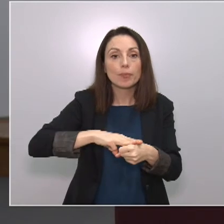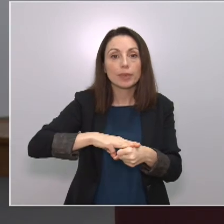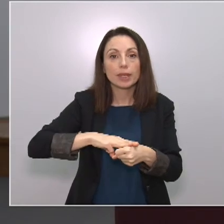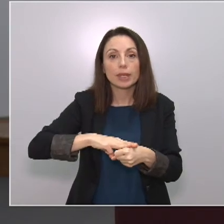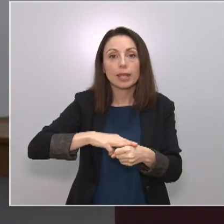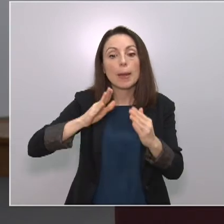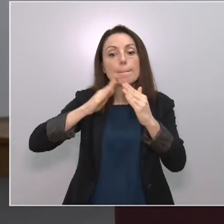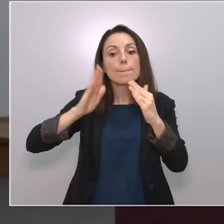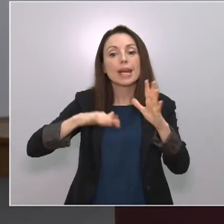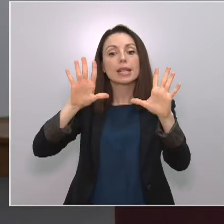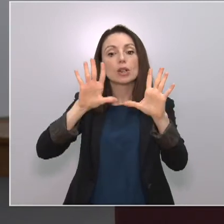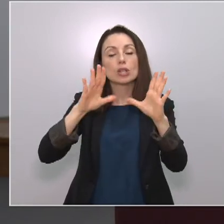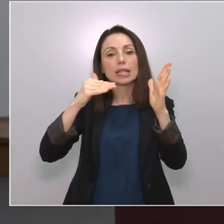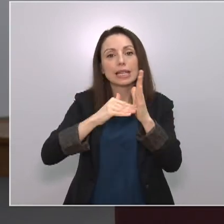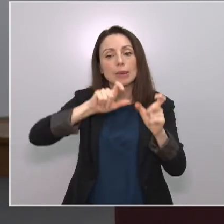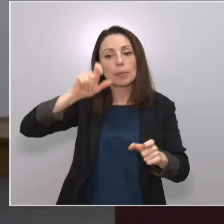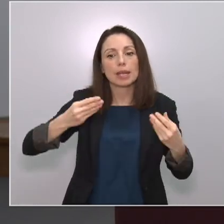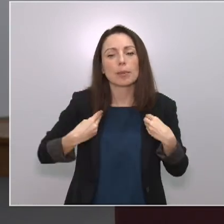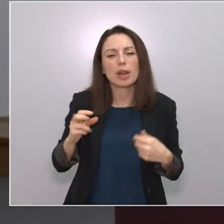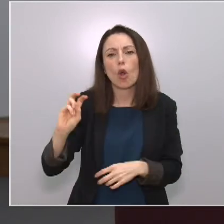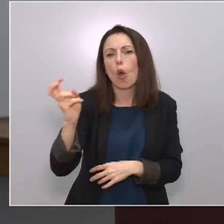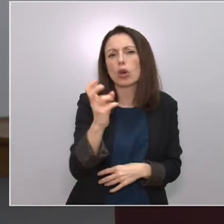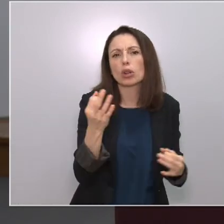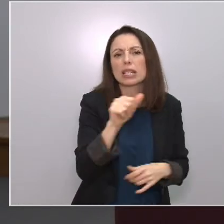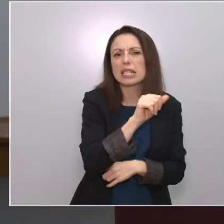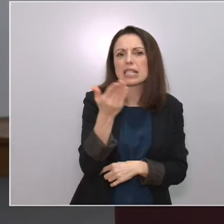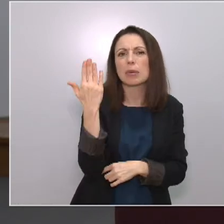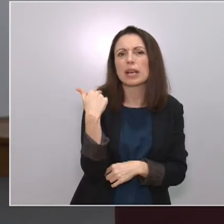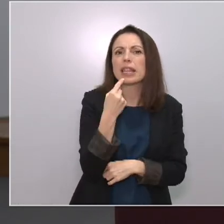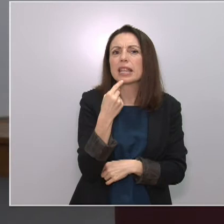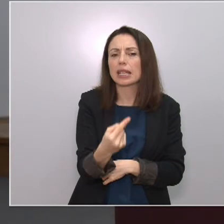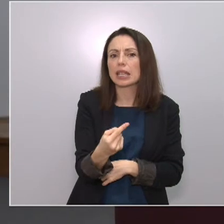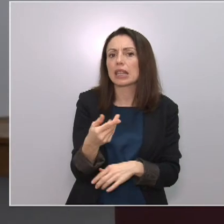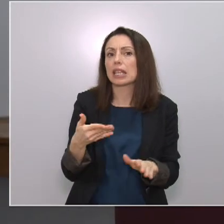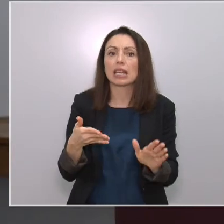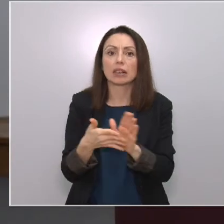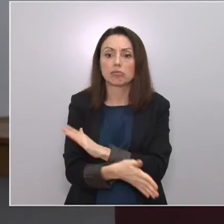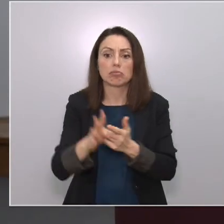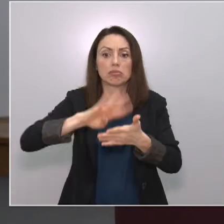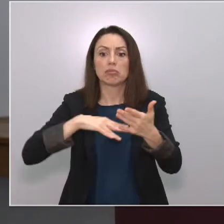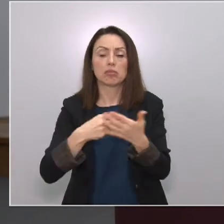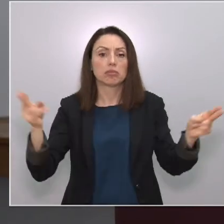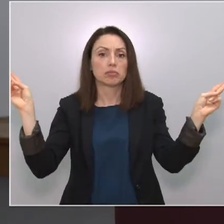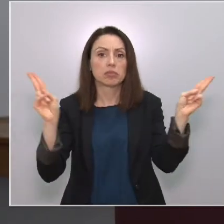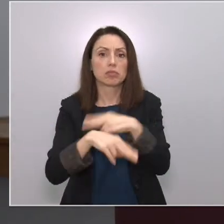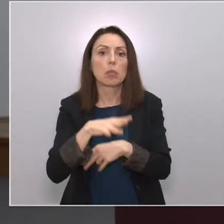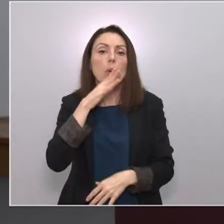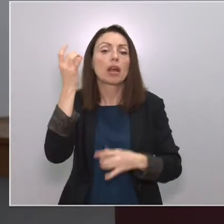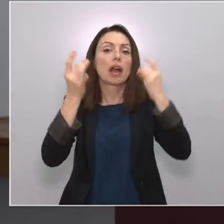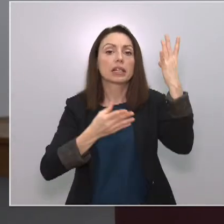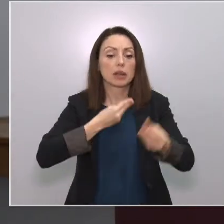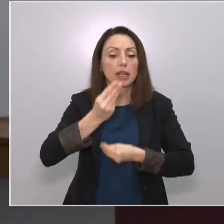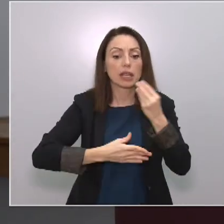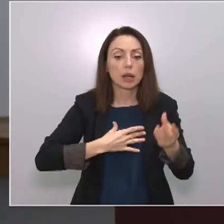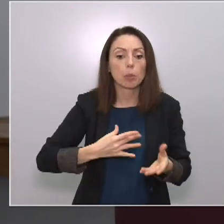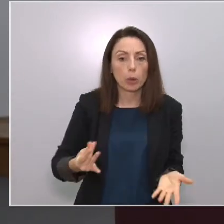10.000 habitantes, pero ¿qué supone con el resto? La semana pasada comentaban que su postura era que se eliminaran, sobre todo porque hay una serie de actividades que sí que podemos